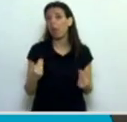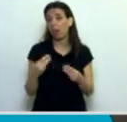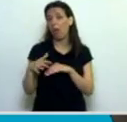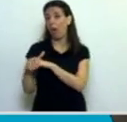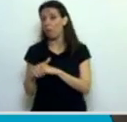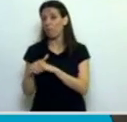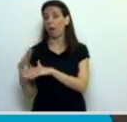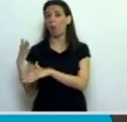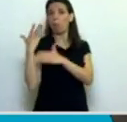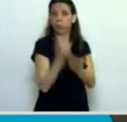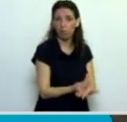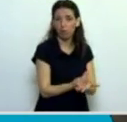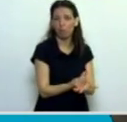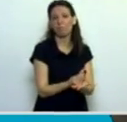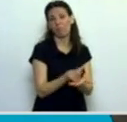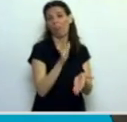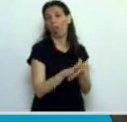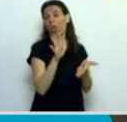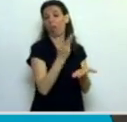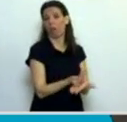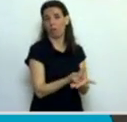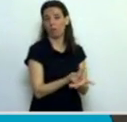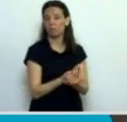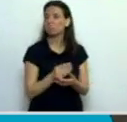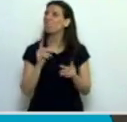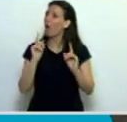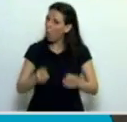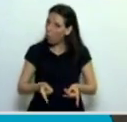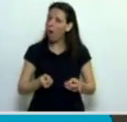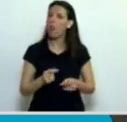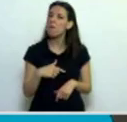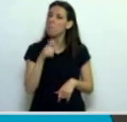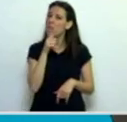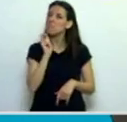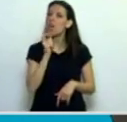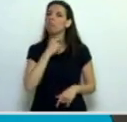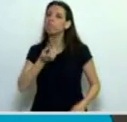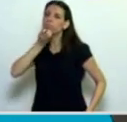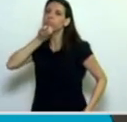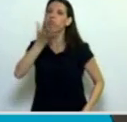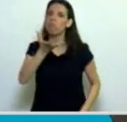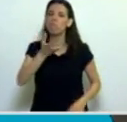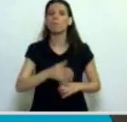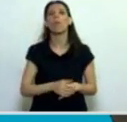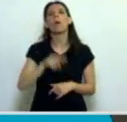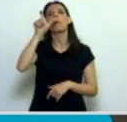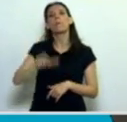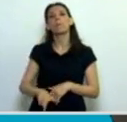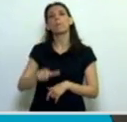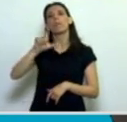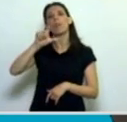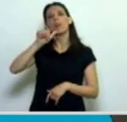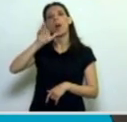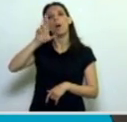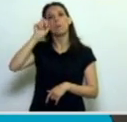embargo, el que sinceró, yo diría más bien confesó, fue el ministro porteño Francisco Cabrera